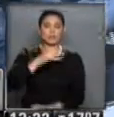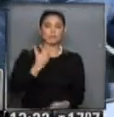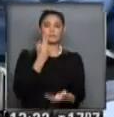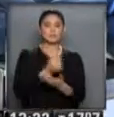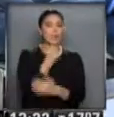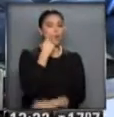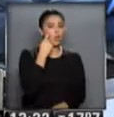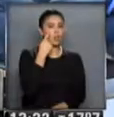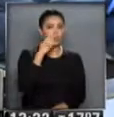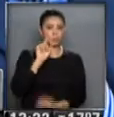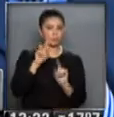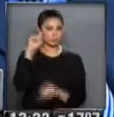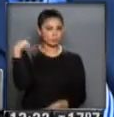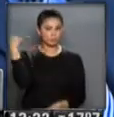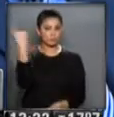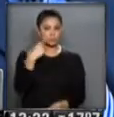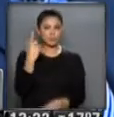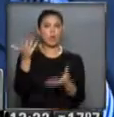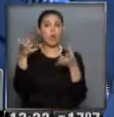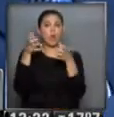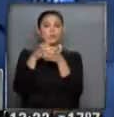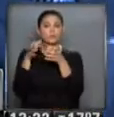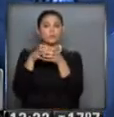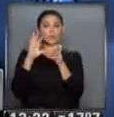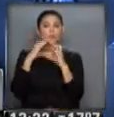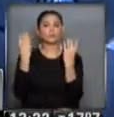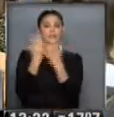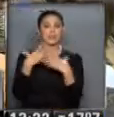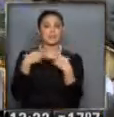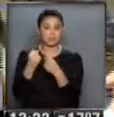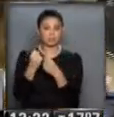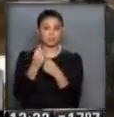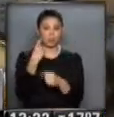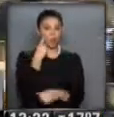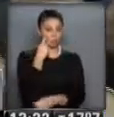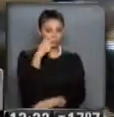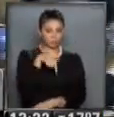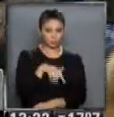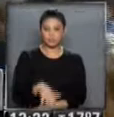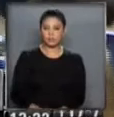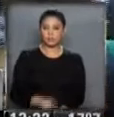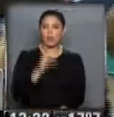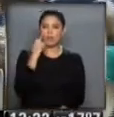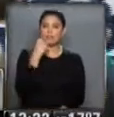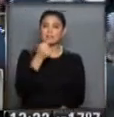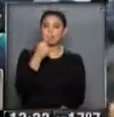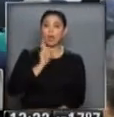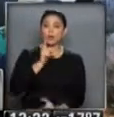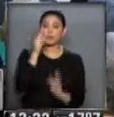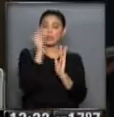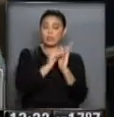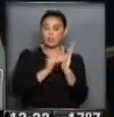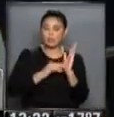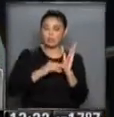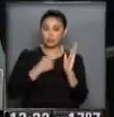de vigilancia sugeridos por la Organización Mundial de la Salud. Estos datos dan algunos mensajes que son interesantes y